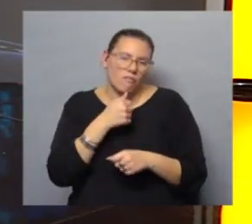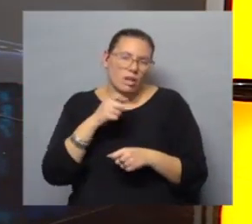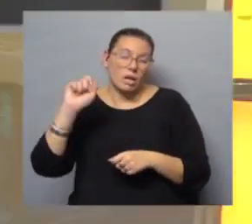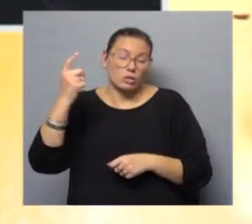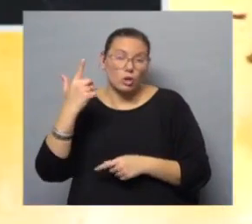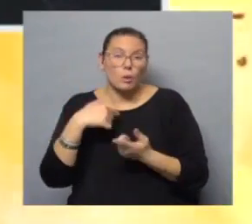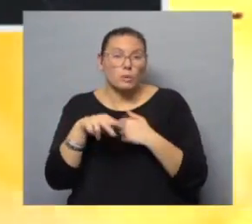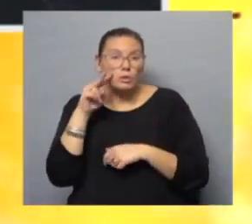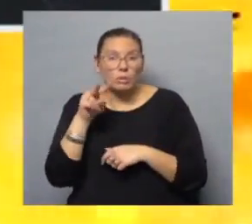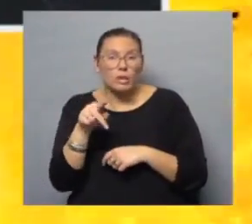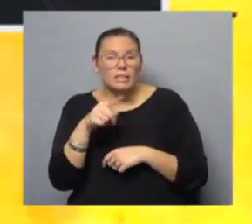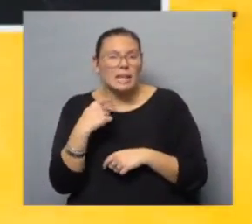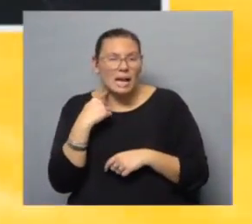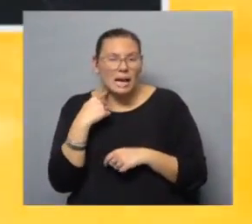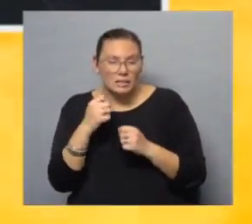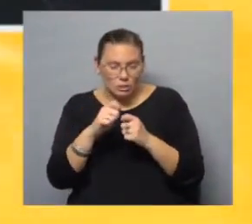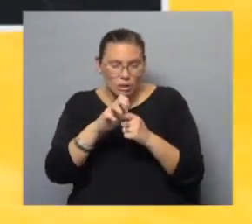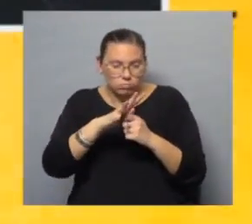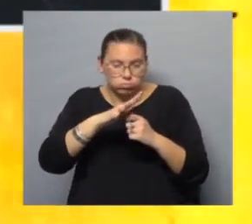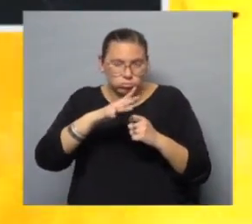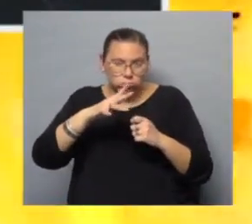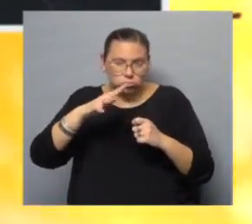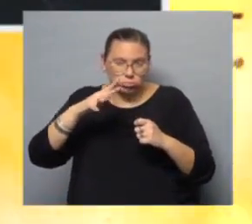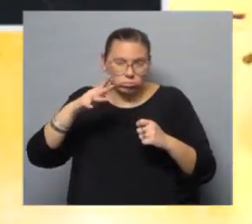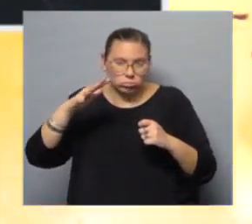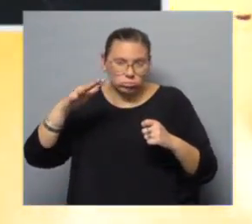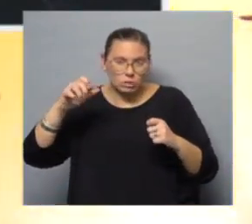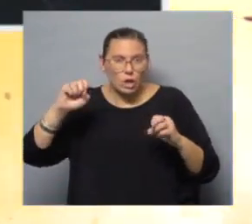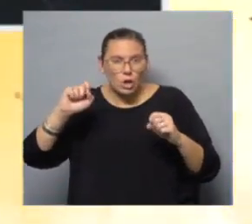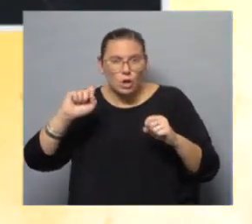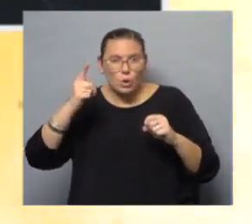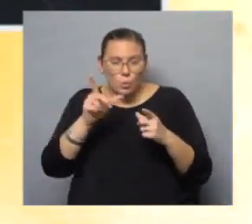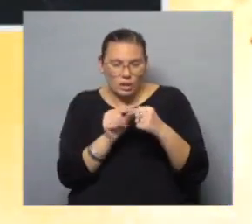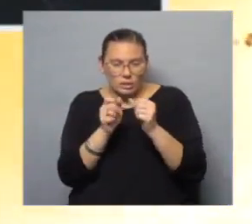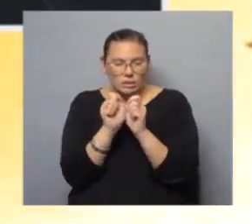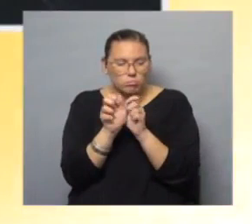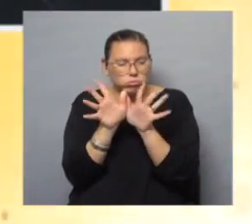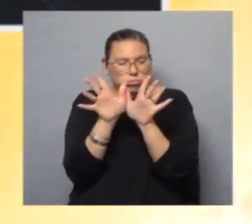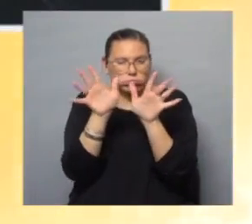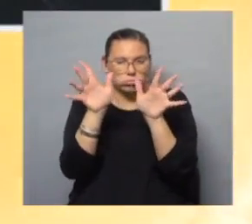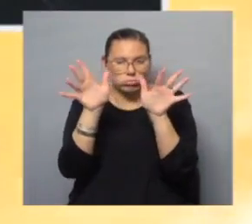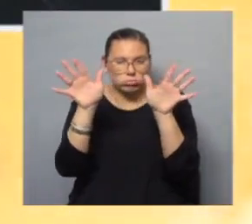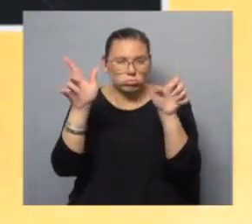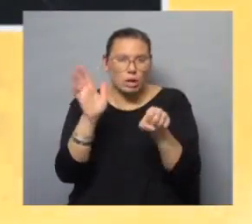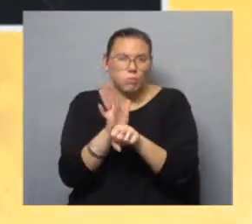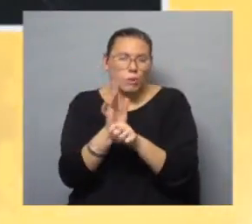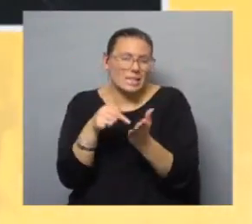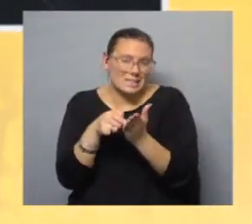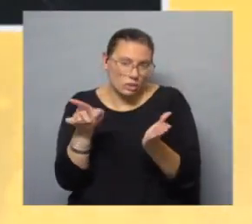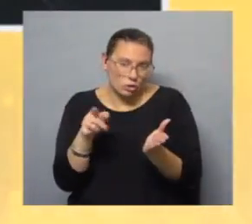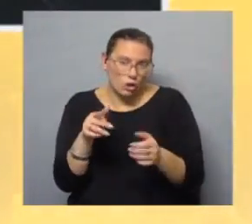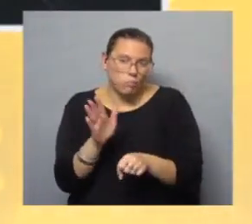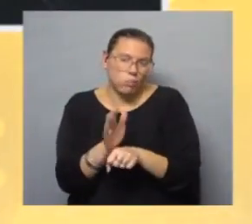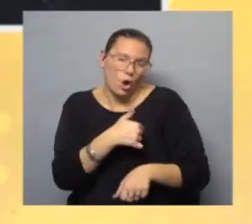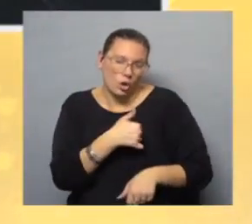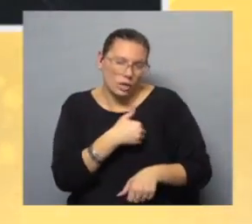lo que se observa es, bueno, ese gas que está alejándose de esa estrella está siendo iluminado por esa estrella central, ese corazón, digamos, de la estrella,